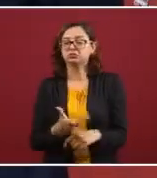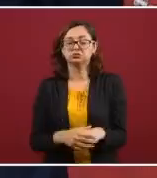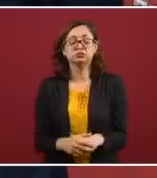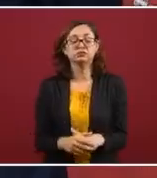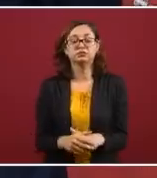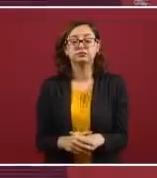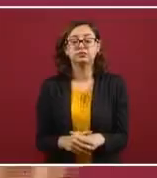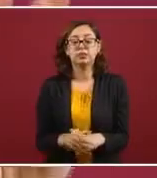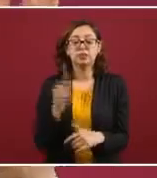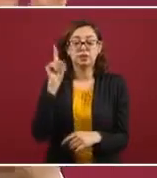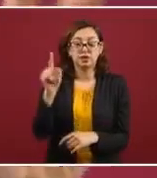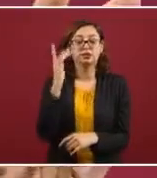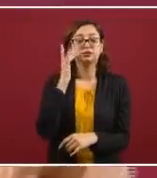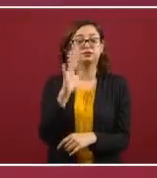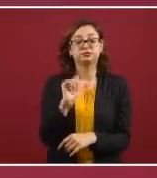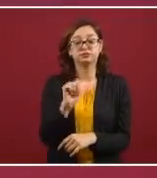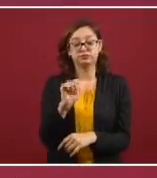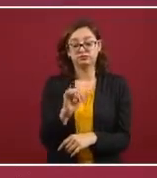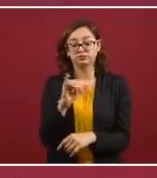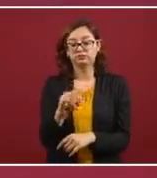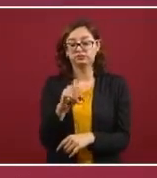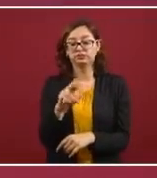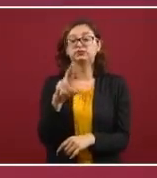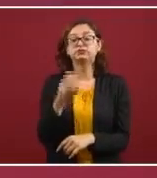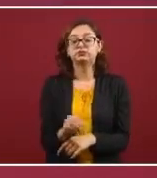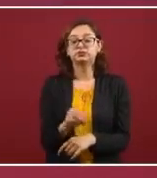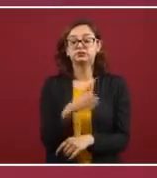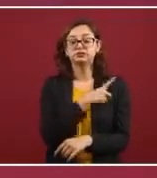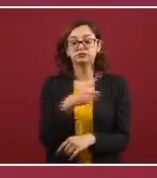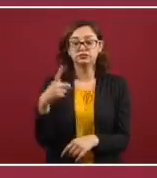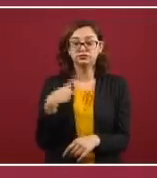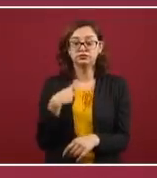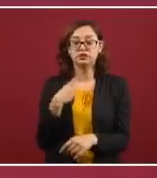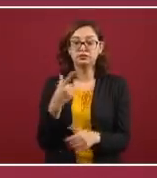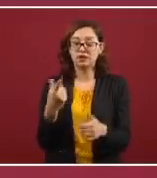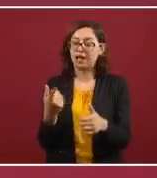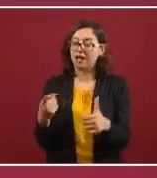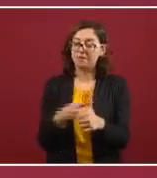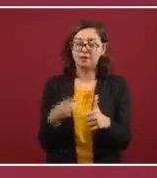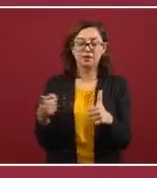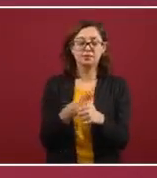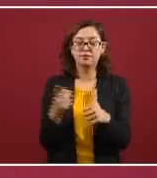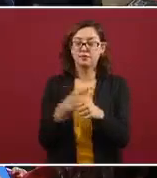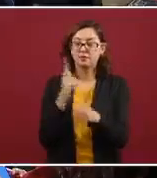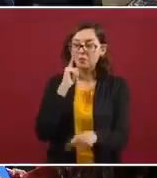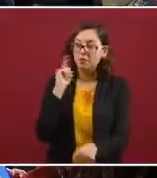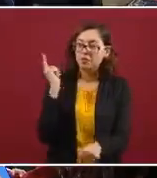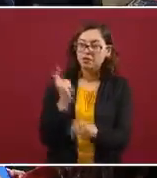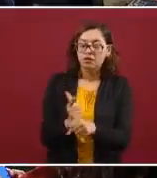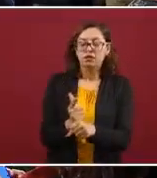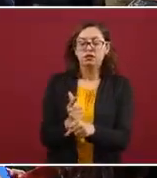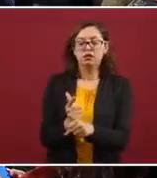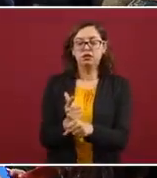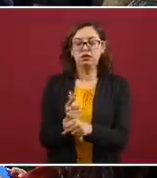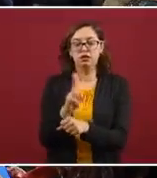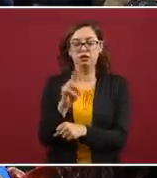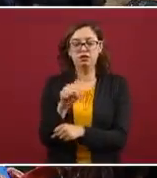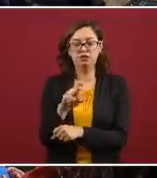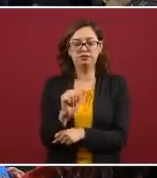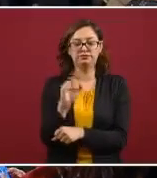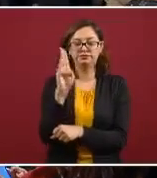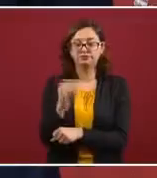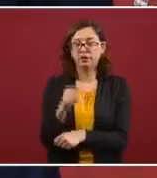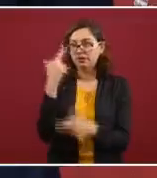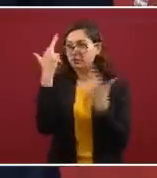de San Alejandro, se tenía que tener un dictamen en donde participó incluso la UNAM,